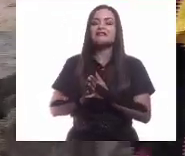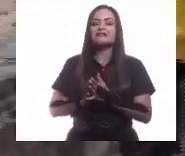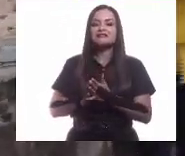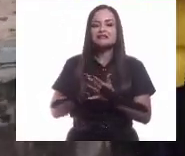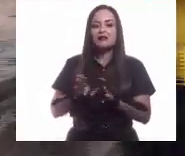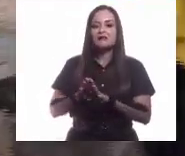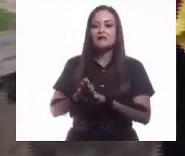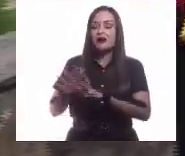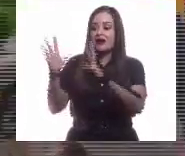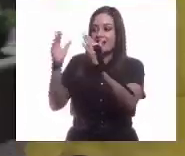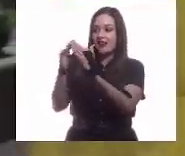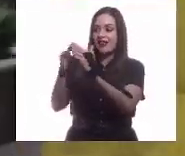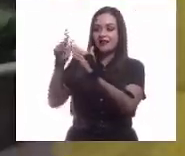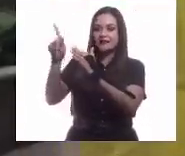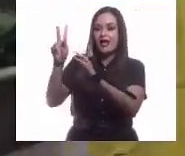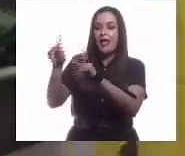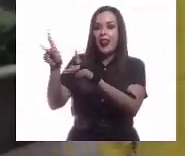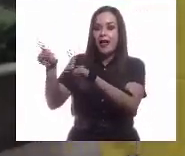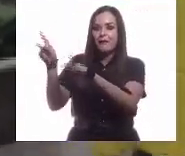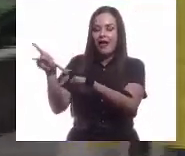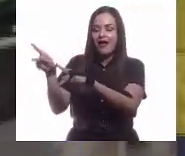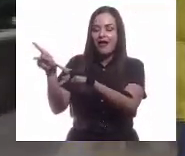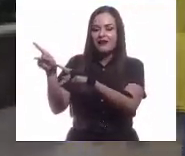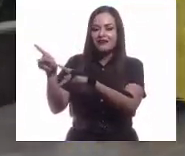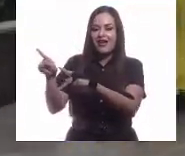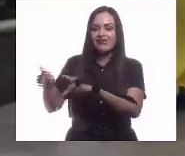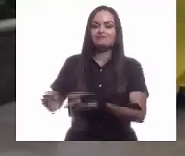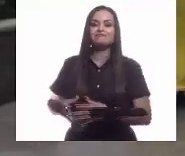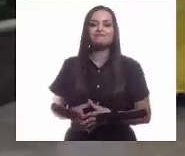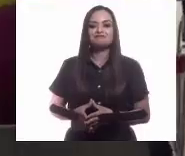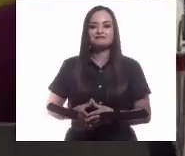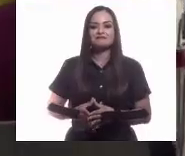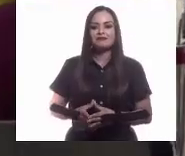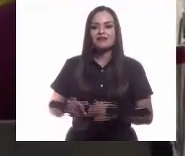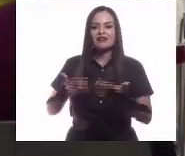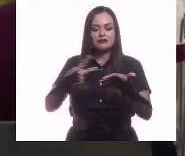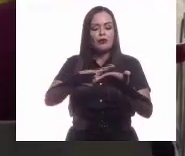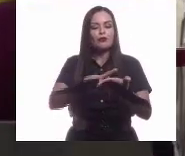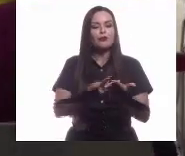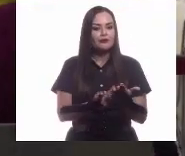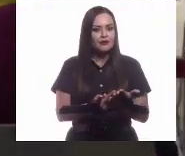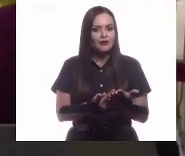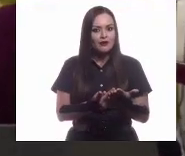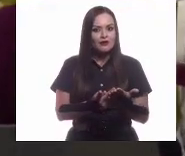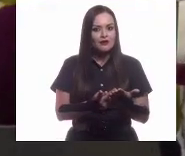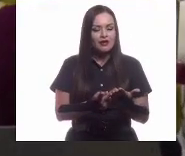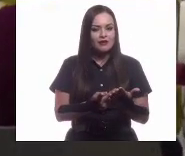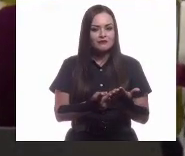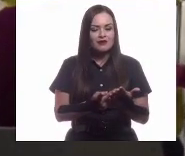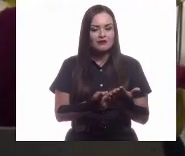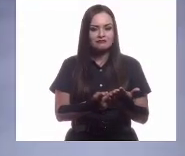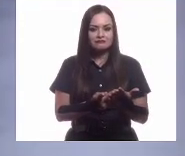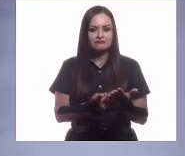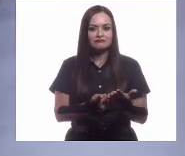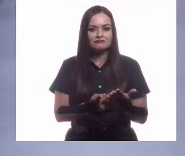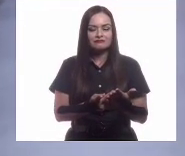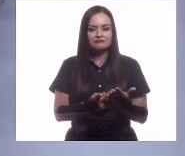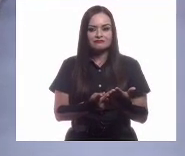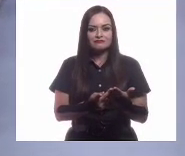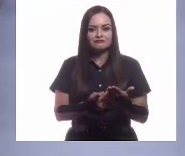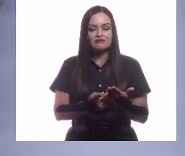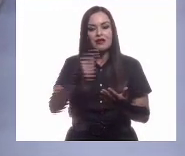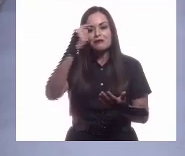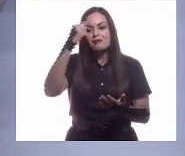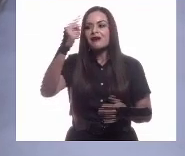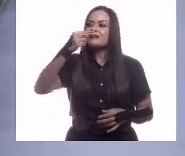Casa de Gobierno del Caimancito. Se trata de un programa que ha tratado de identificar a